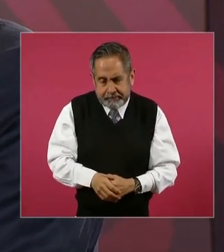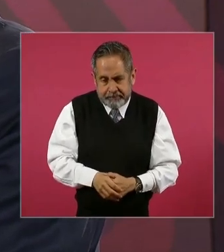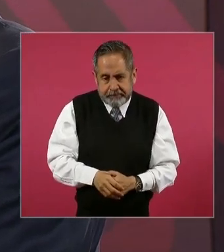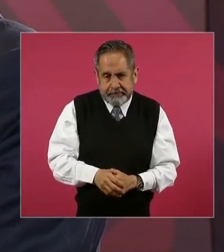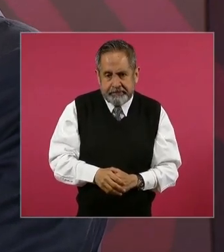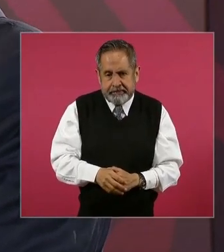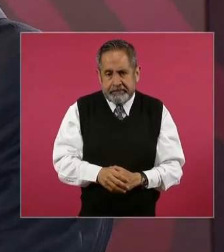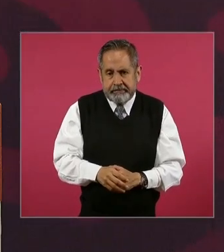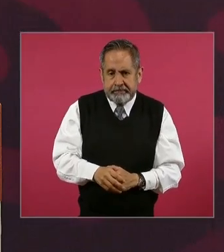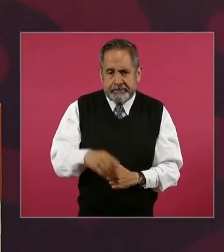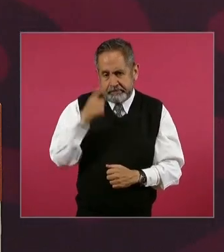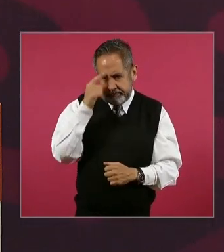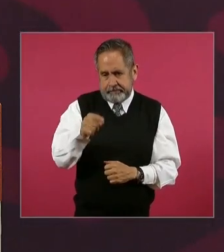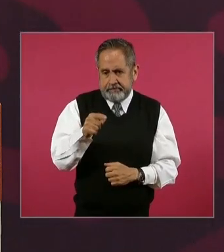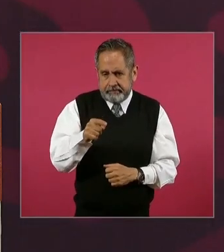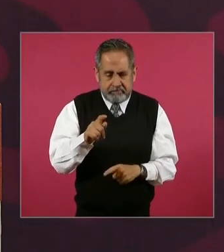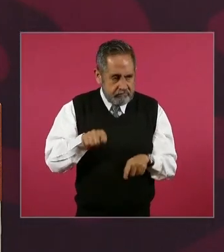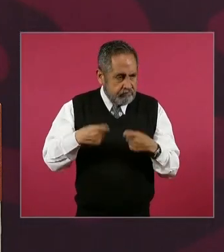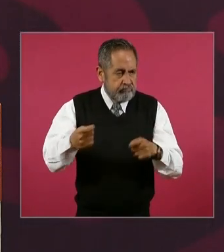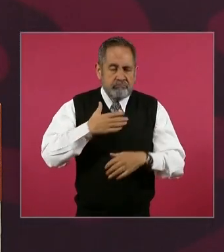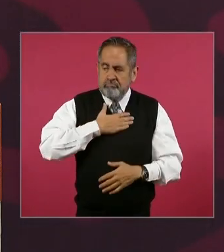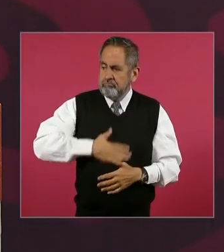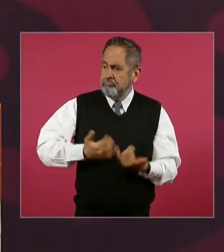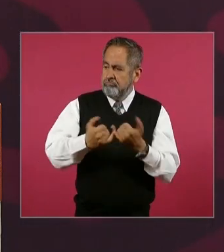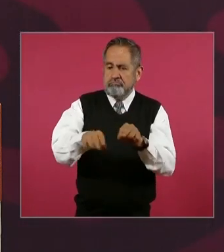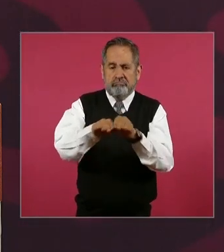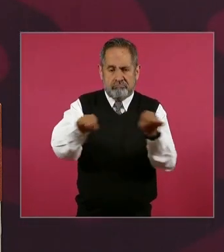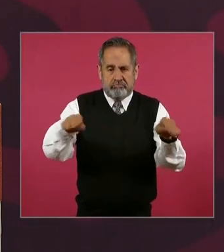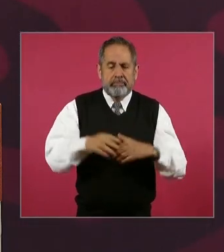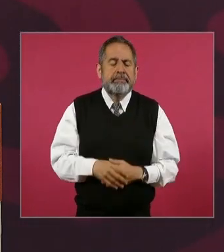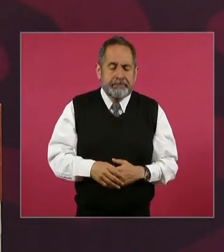poder para que se imparta justicia